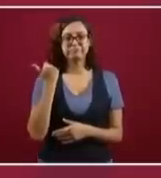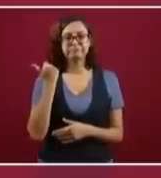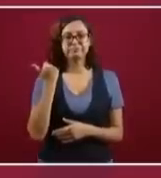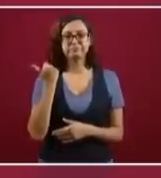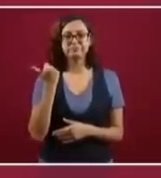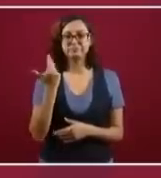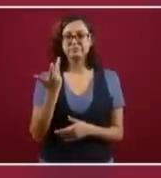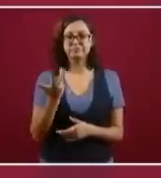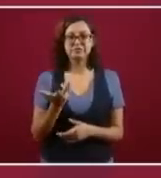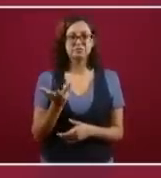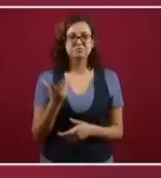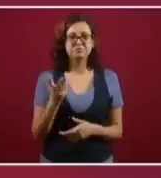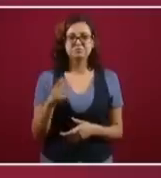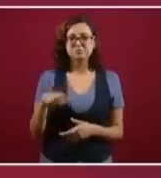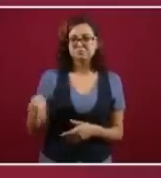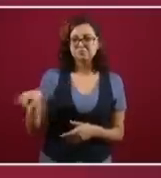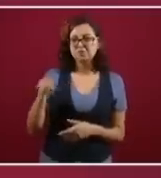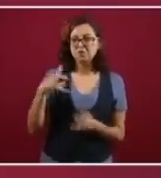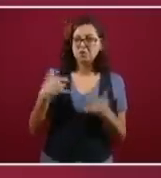están haciendo los jóvenes?